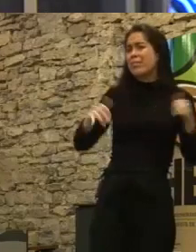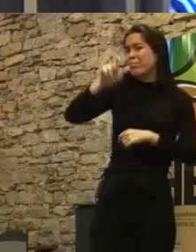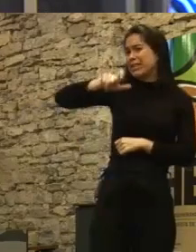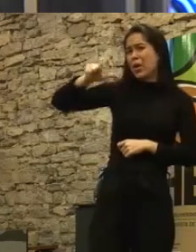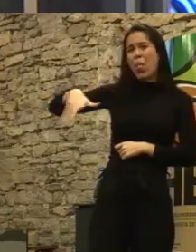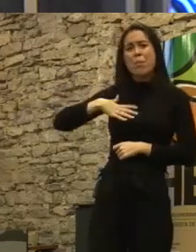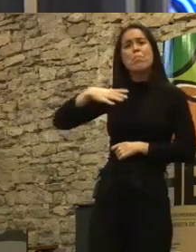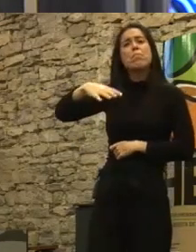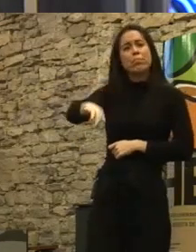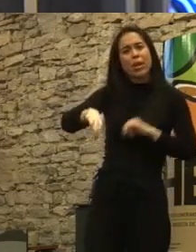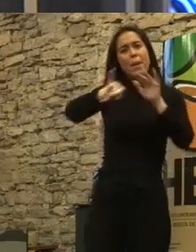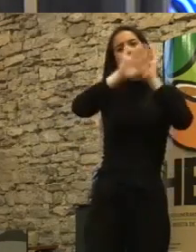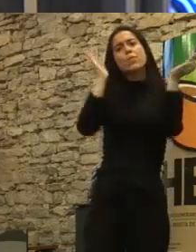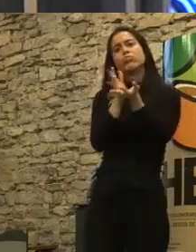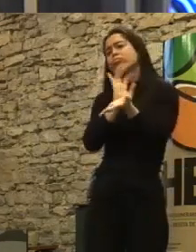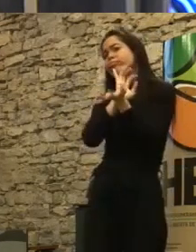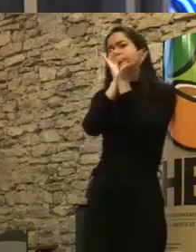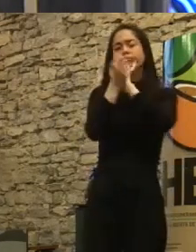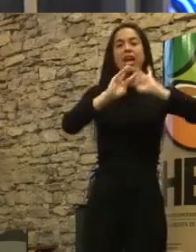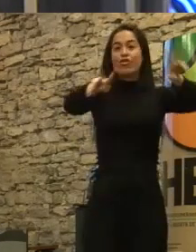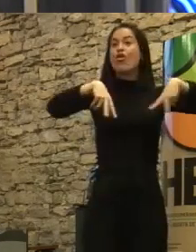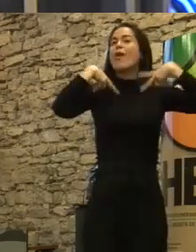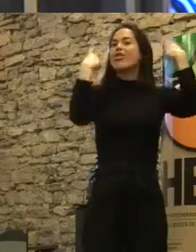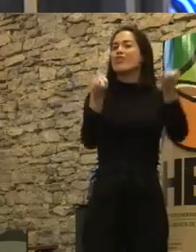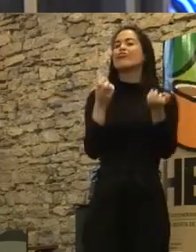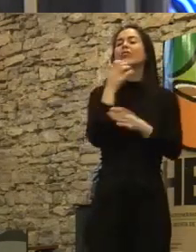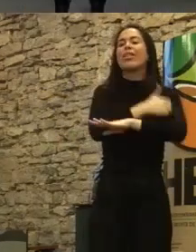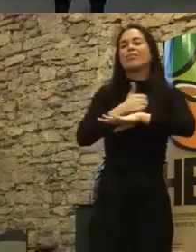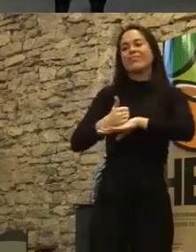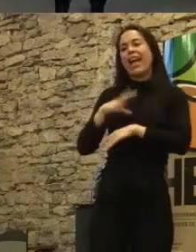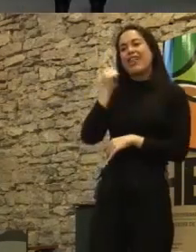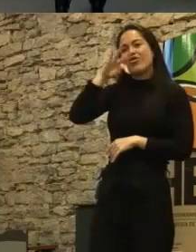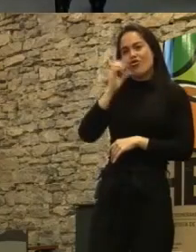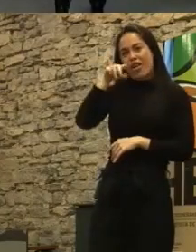persona puede cambiar el mundo. Innovación ciudadana. Con ustedes, Antonella Broglia.